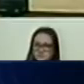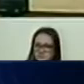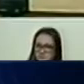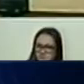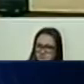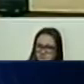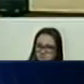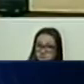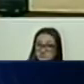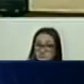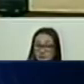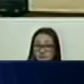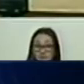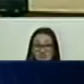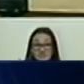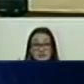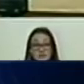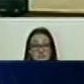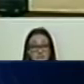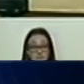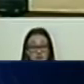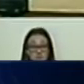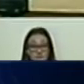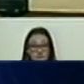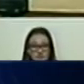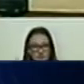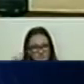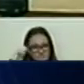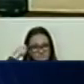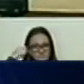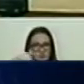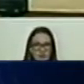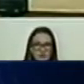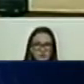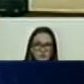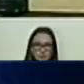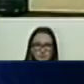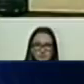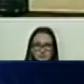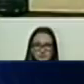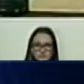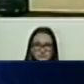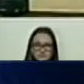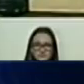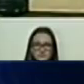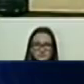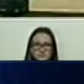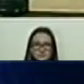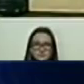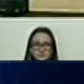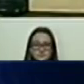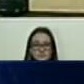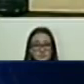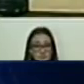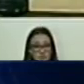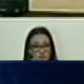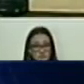contundentes victorias. 3 contundentes victorias electorales. Tuvimos 3 contundentes